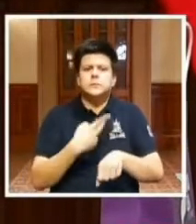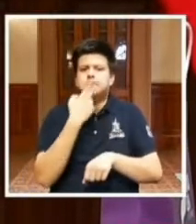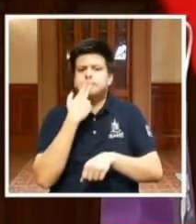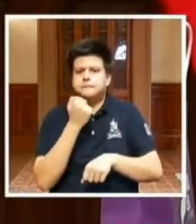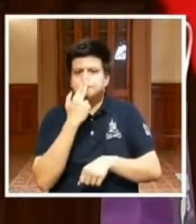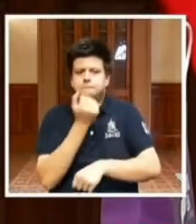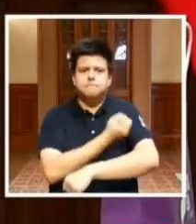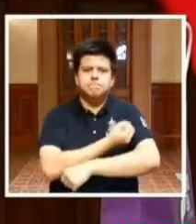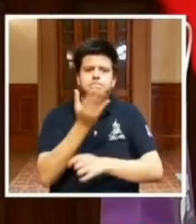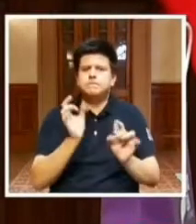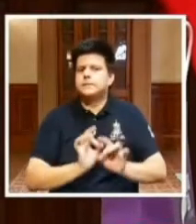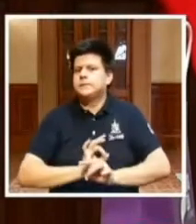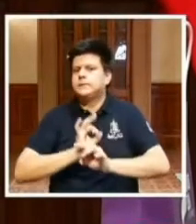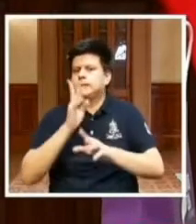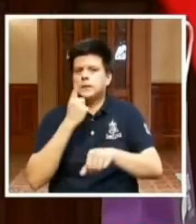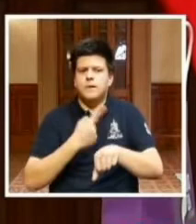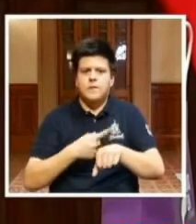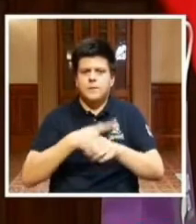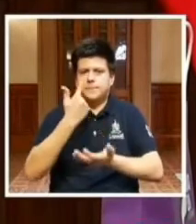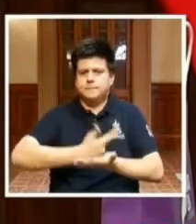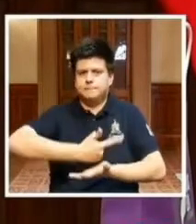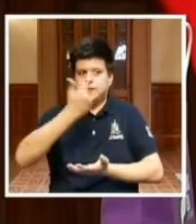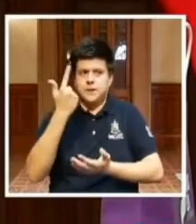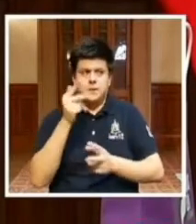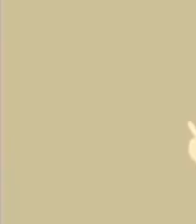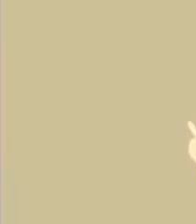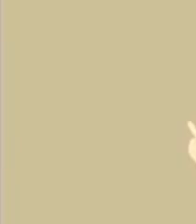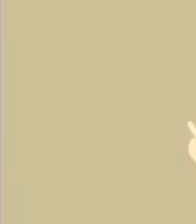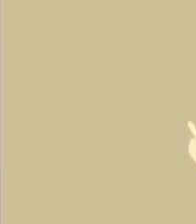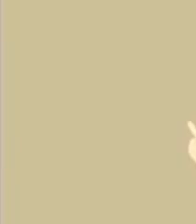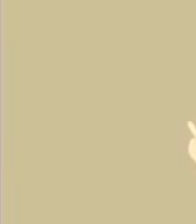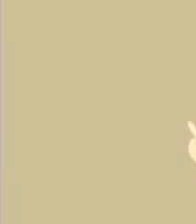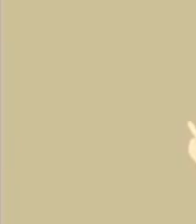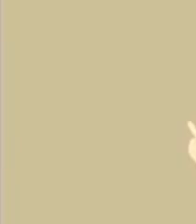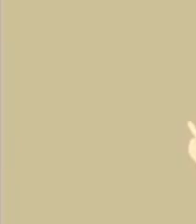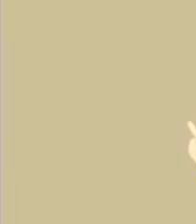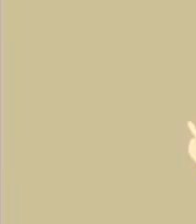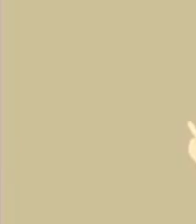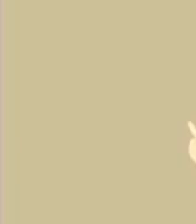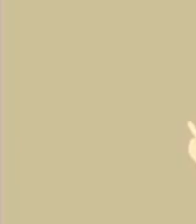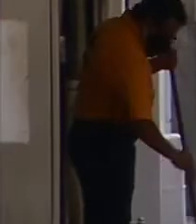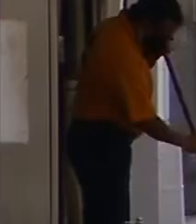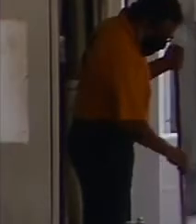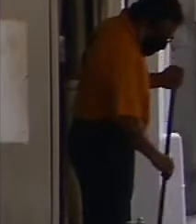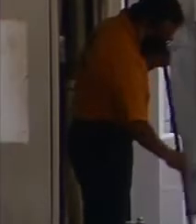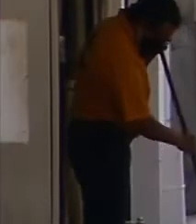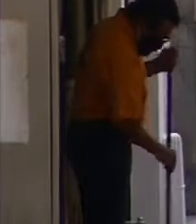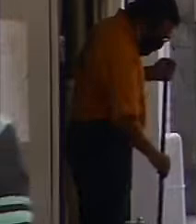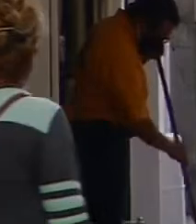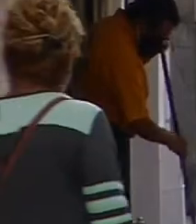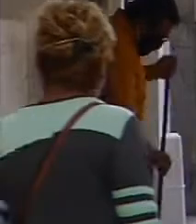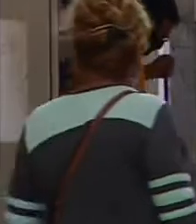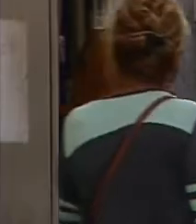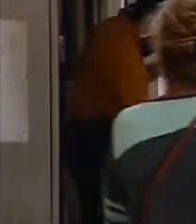alguna otra enfermedad crónica. Es por eso, dijo, la importancia de mantenerlos resguardados en los hogares y con todas las